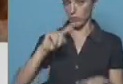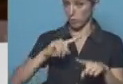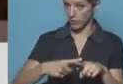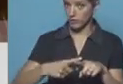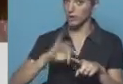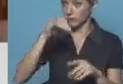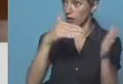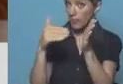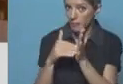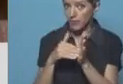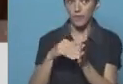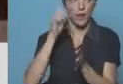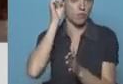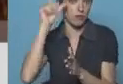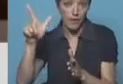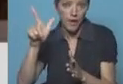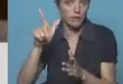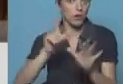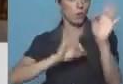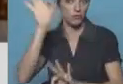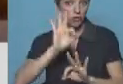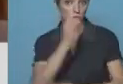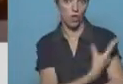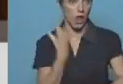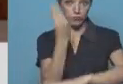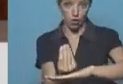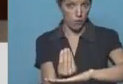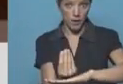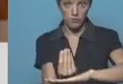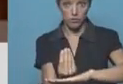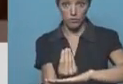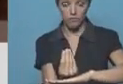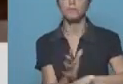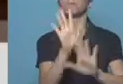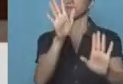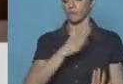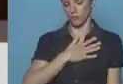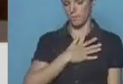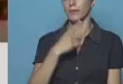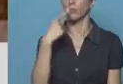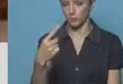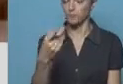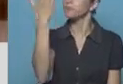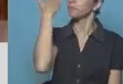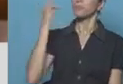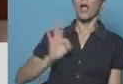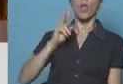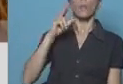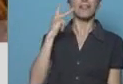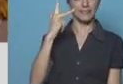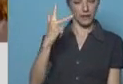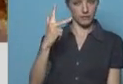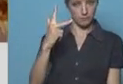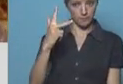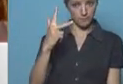dependen de las ideas y de los programas de gobierno que tengan los que llegan al gobierno. A ver, yo me pregunto, si en el año 2003, en lugar